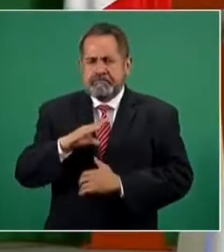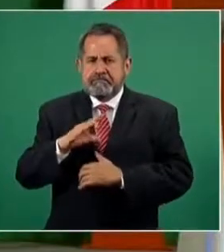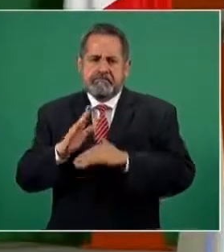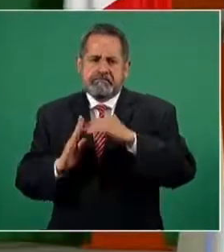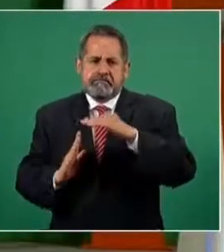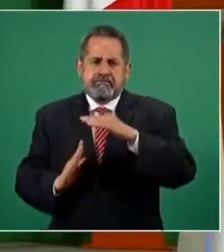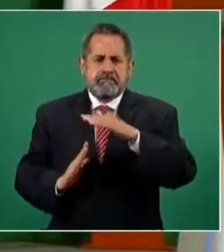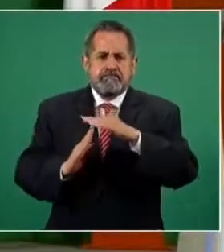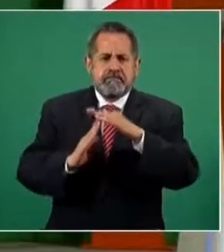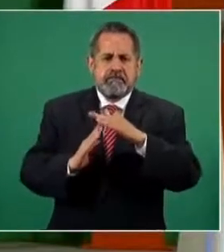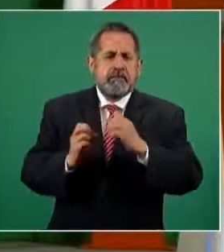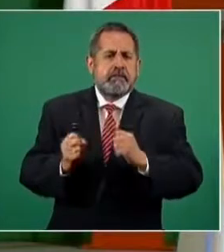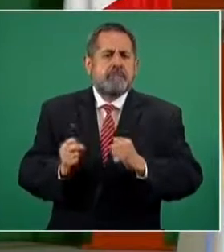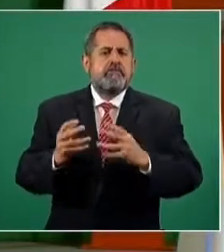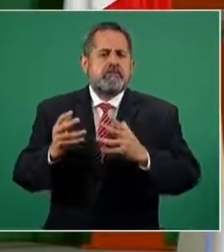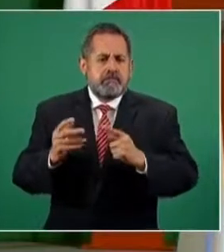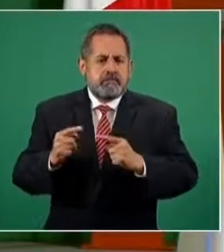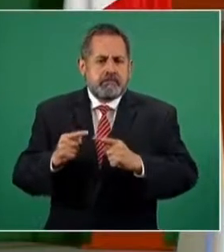a